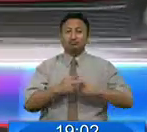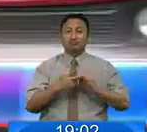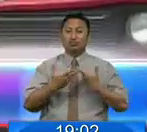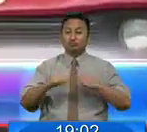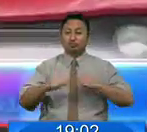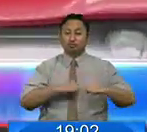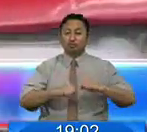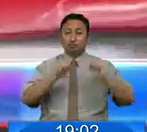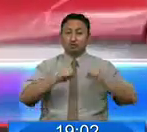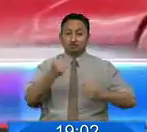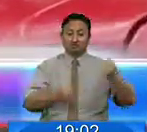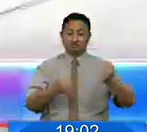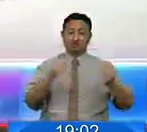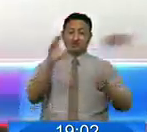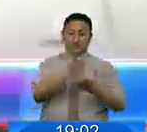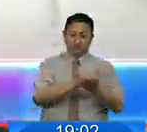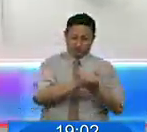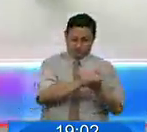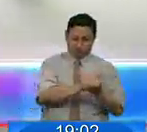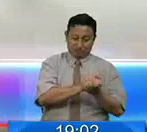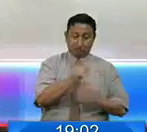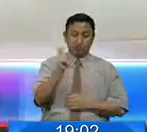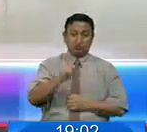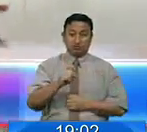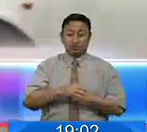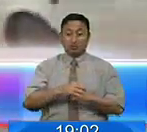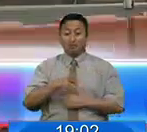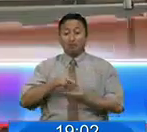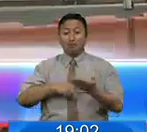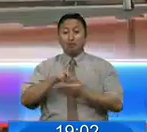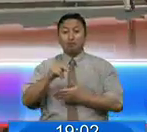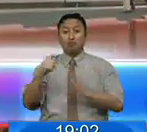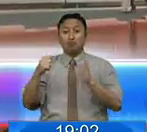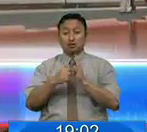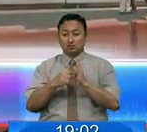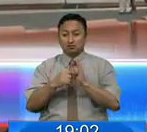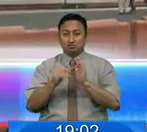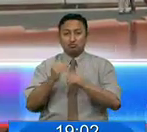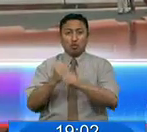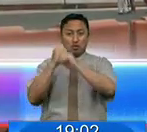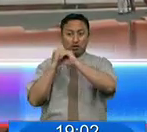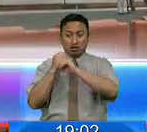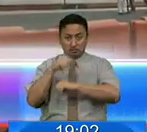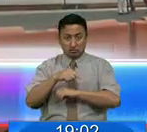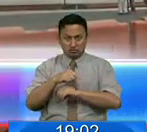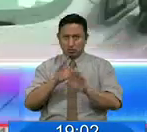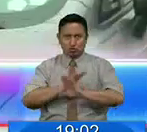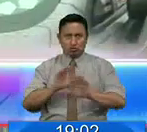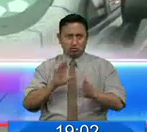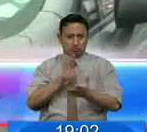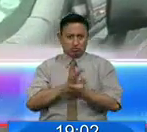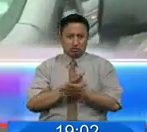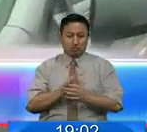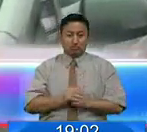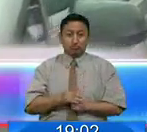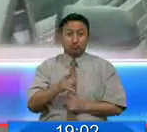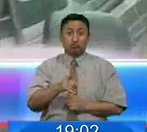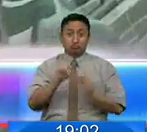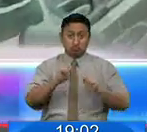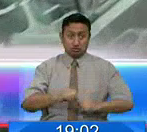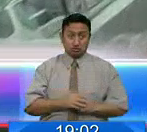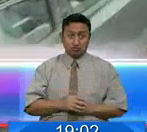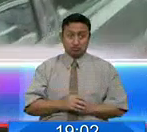de chatarrización no sea requisito previo a la cancelación de obligaciones pendientes por el impuesto ambiental y quienes lo hagan